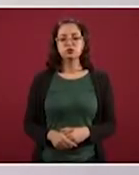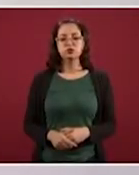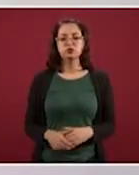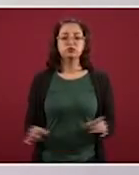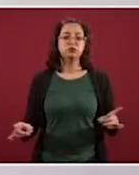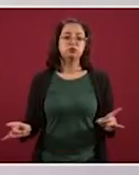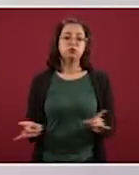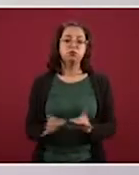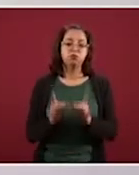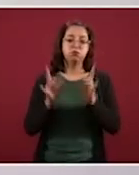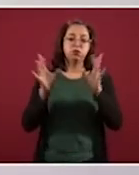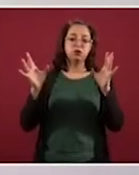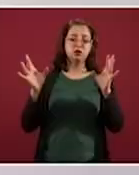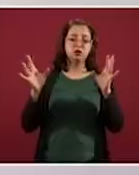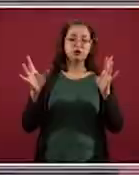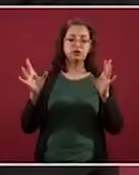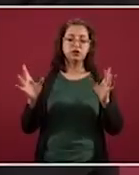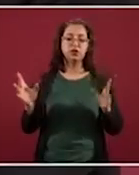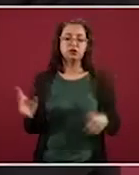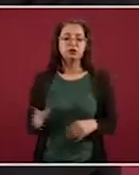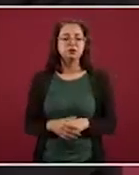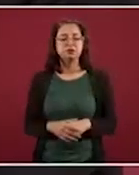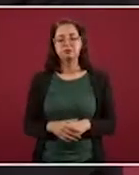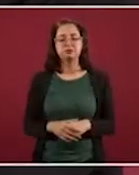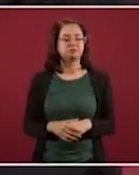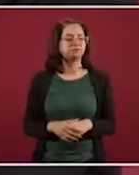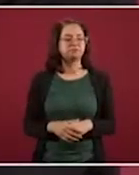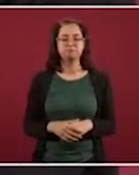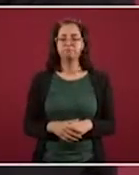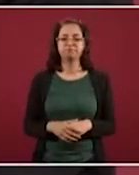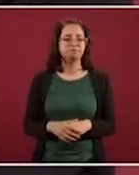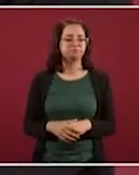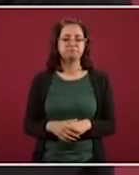haya surgido de último momento.